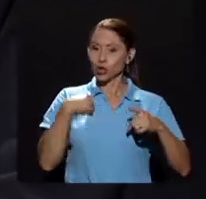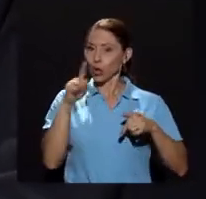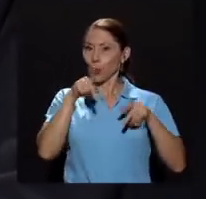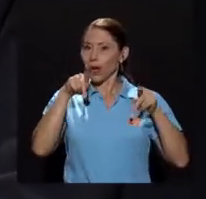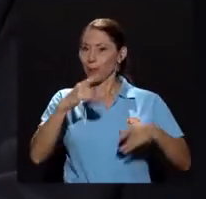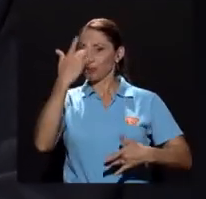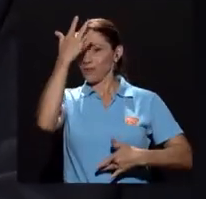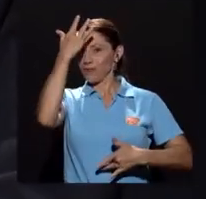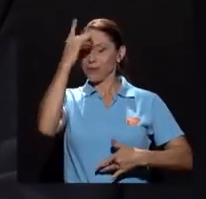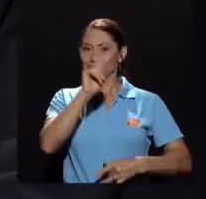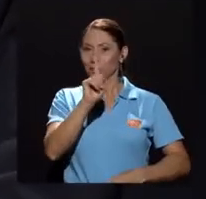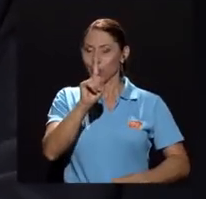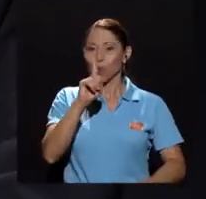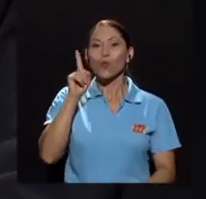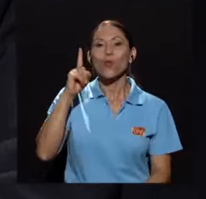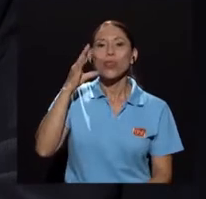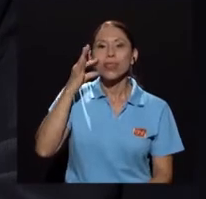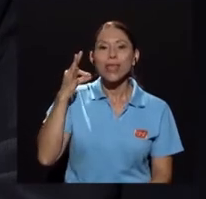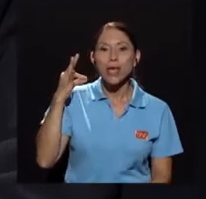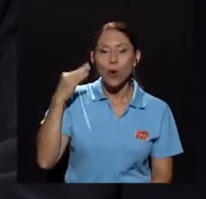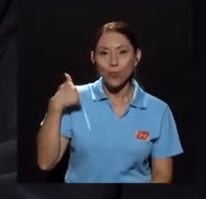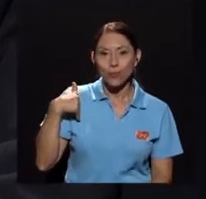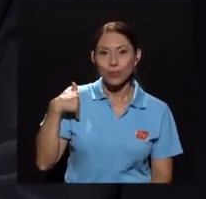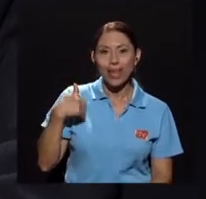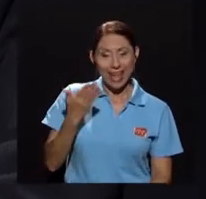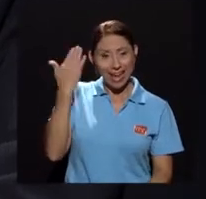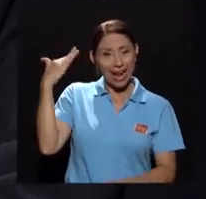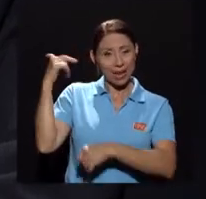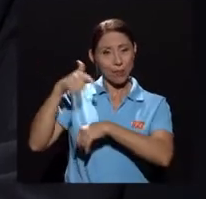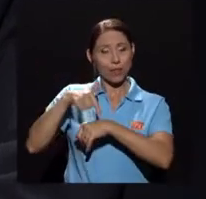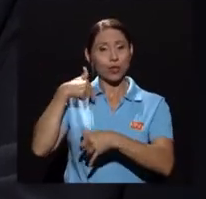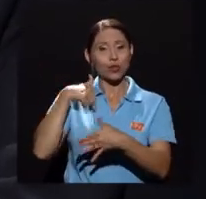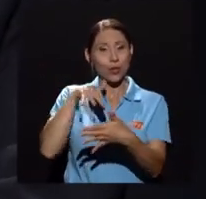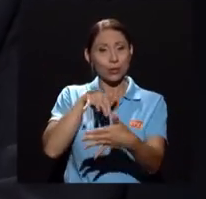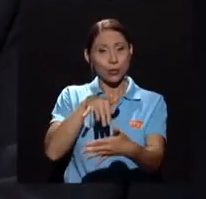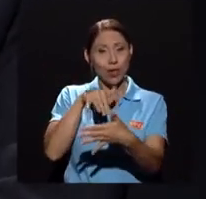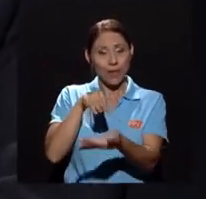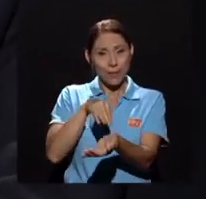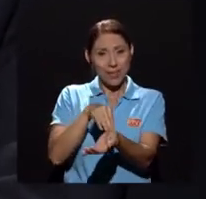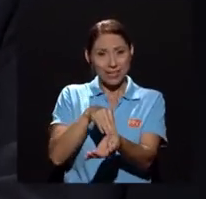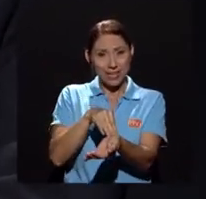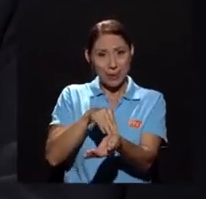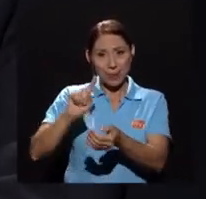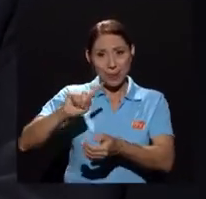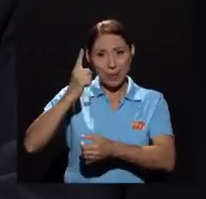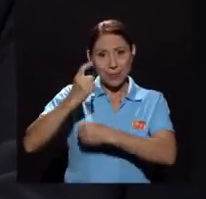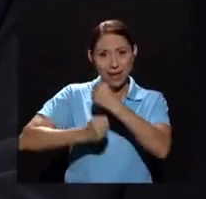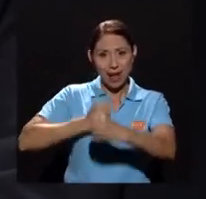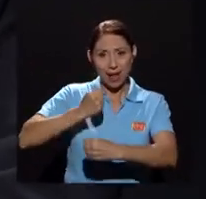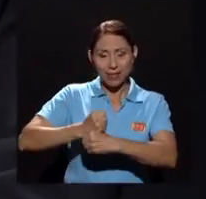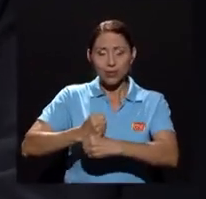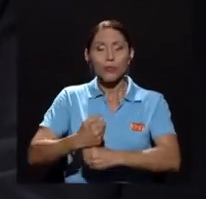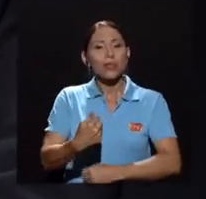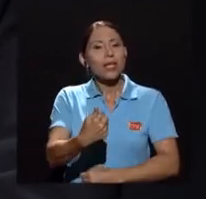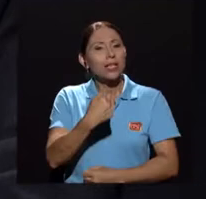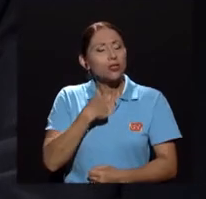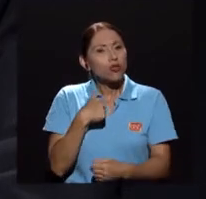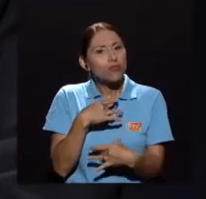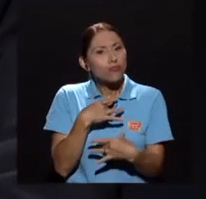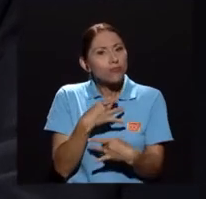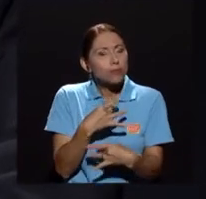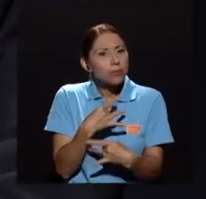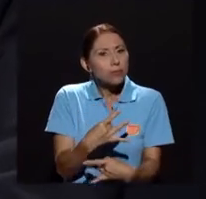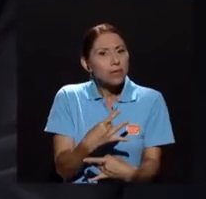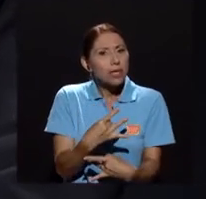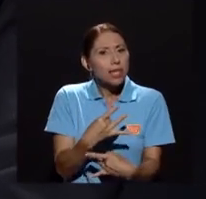y resulta que yo estudiaba medicina estaba en primer año y tenía un gran interés de